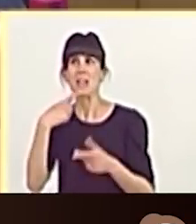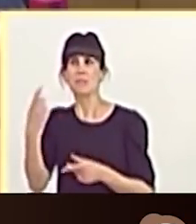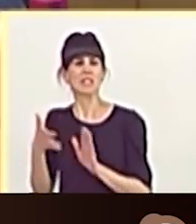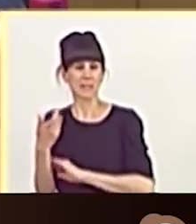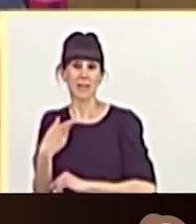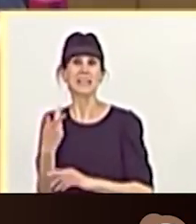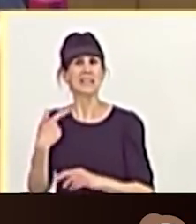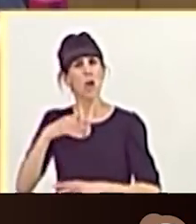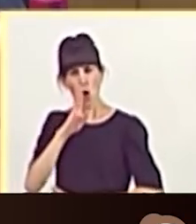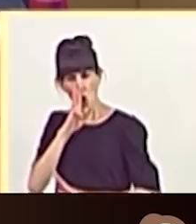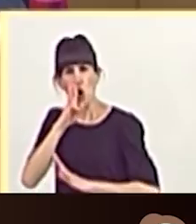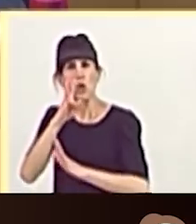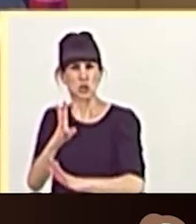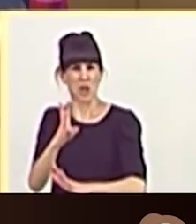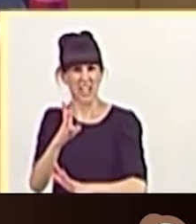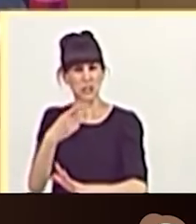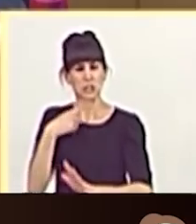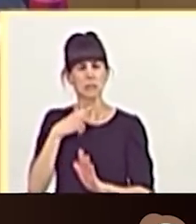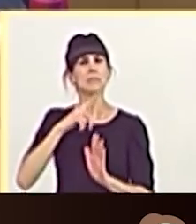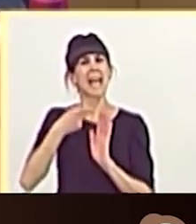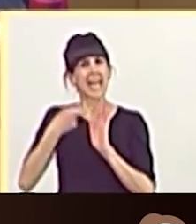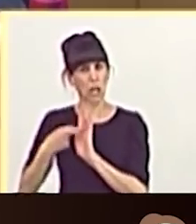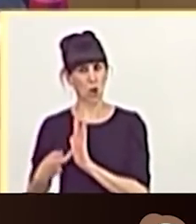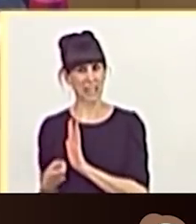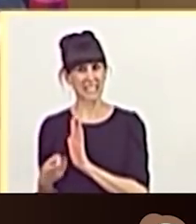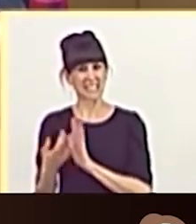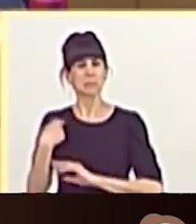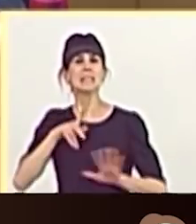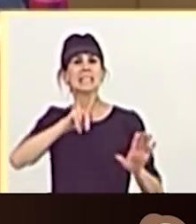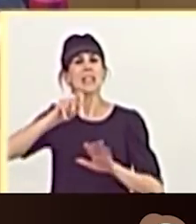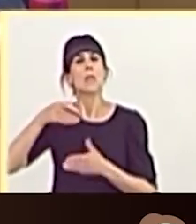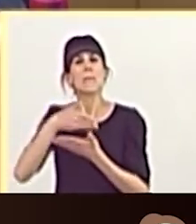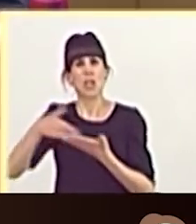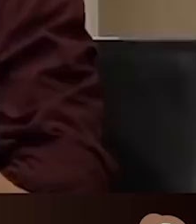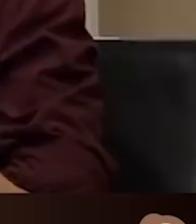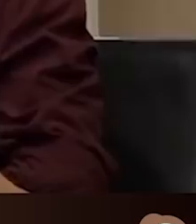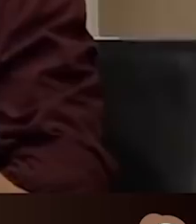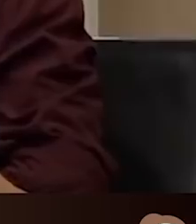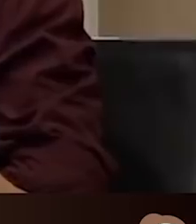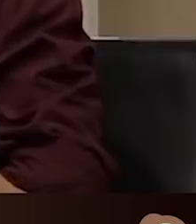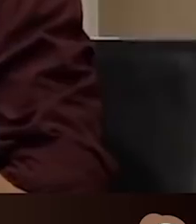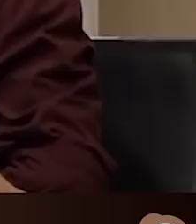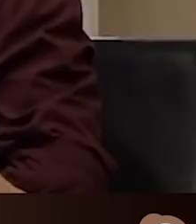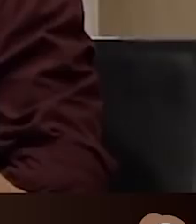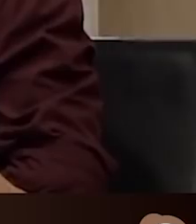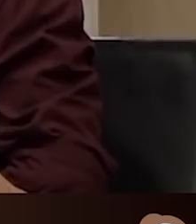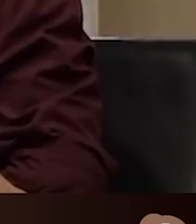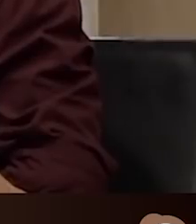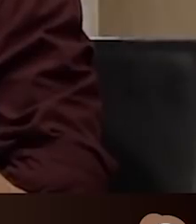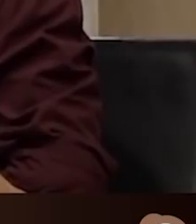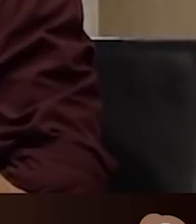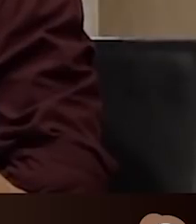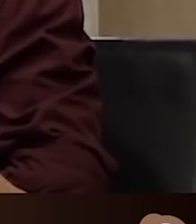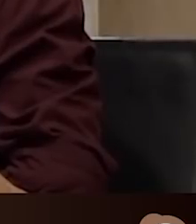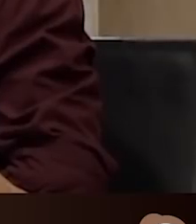Podemos en su servicio de seguridad, habían estado organizando, instigando, participando en las agresiones a policías, a